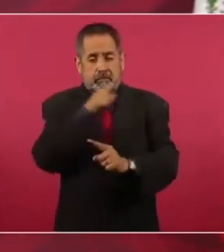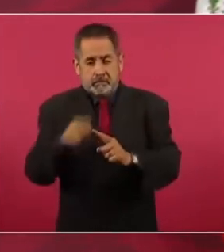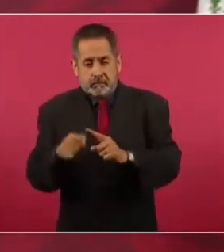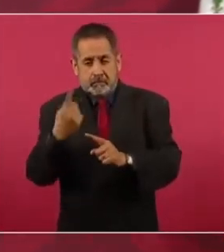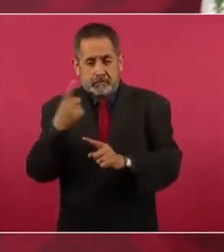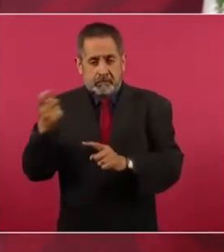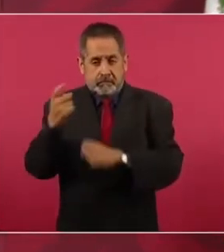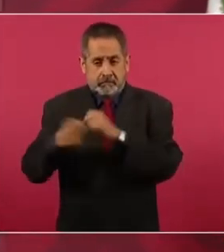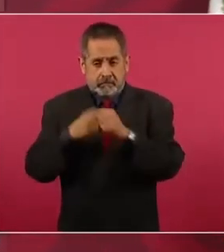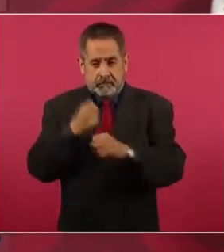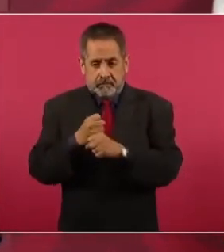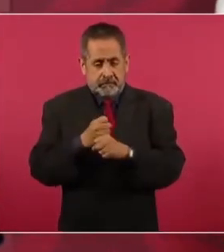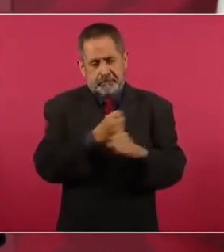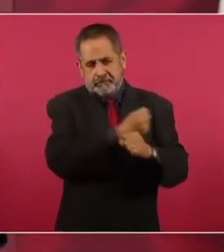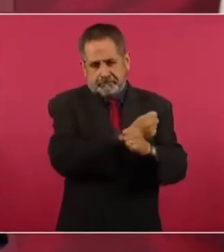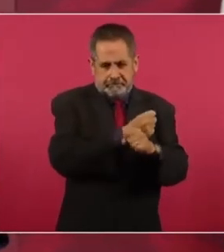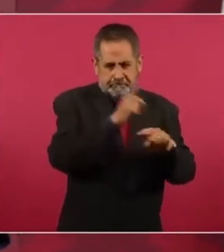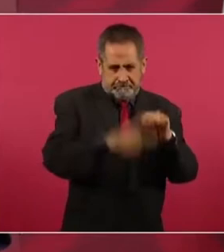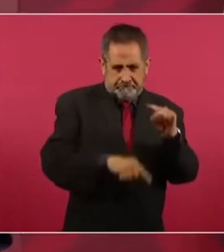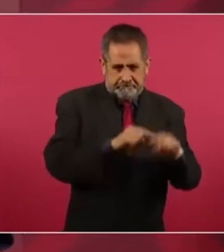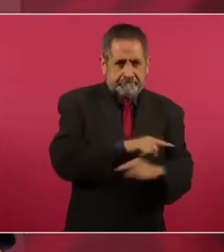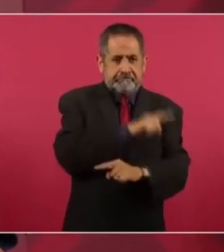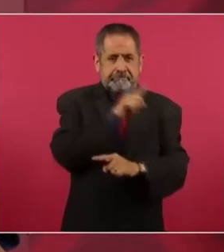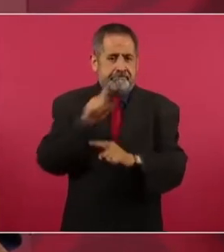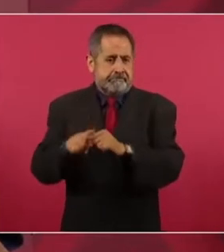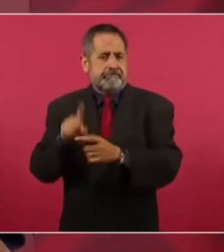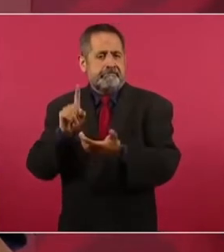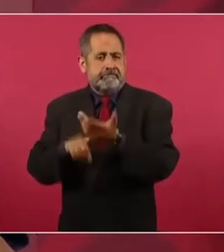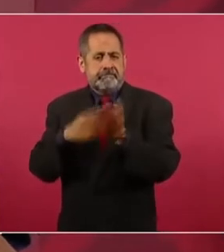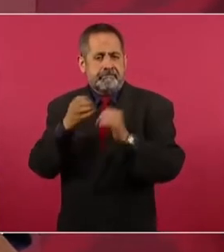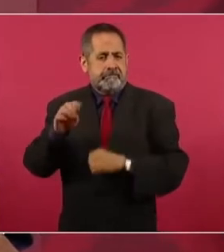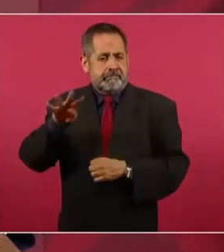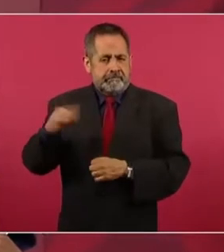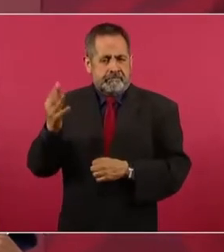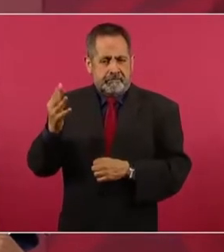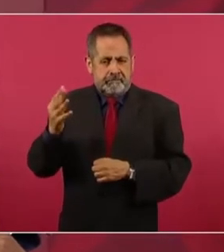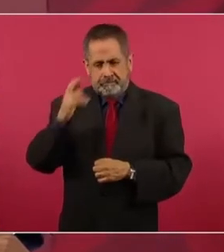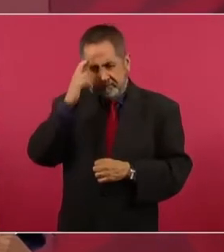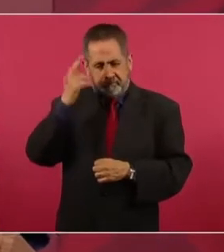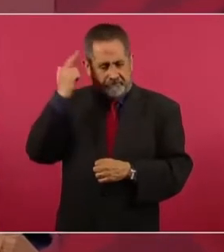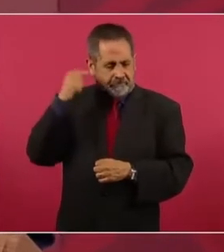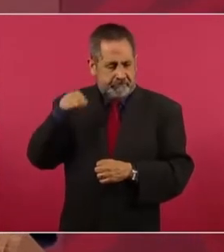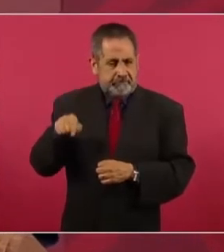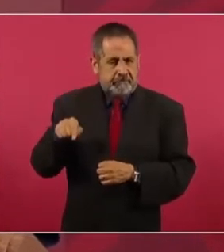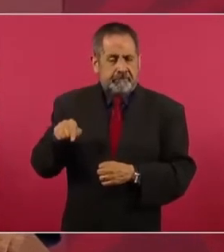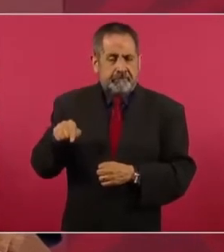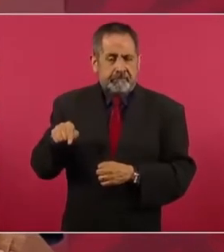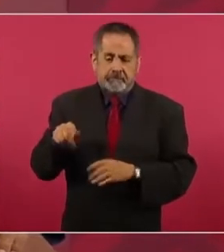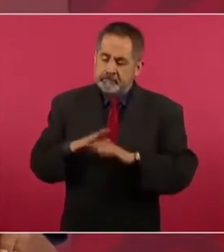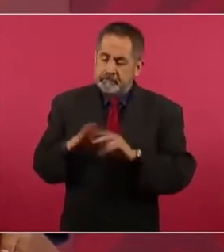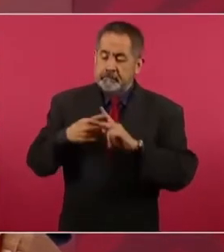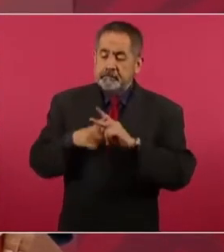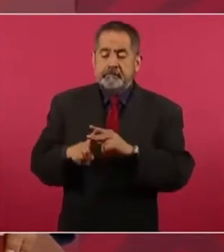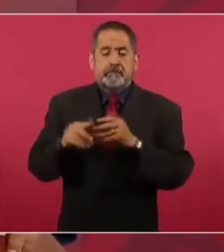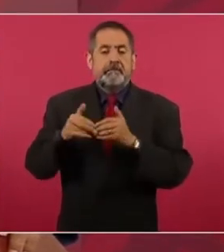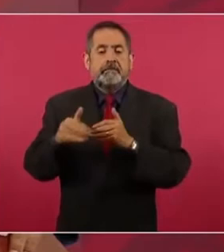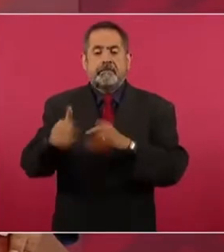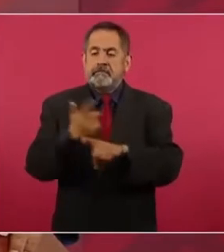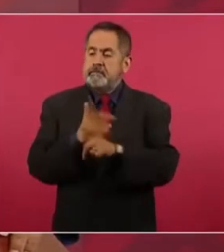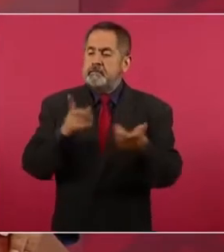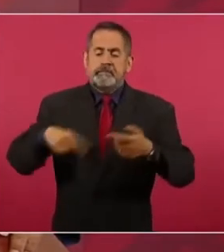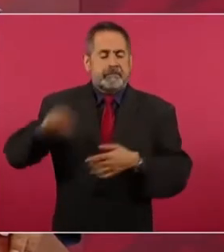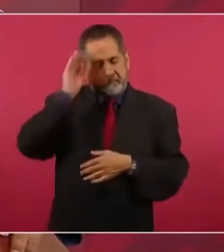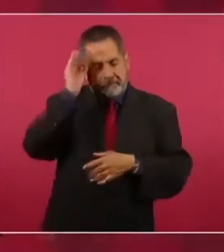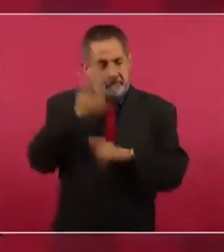la abolición, de la proclamación de la abolición de la esclavitud, ya son libres los